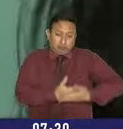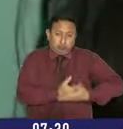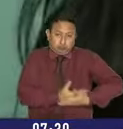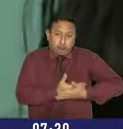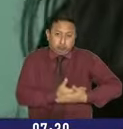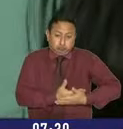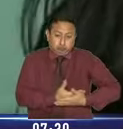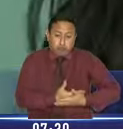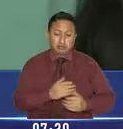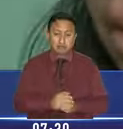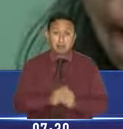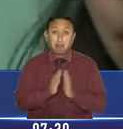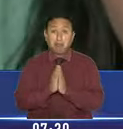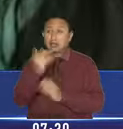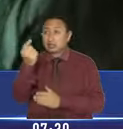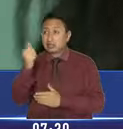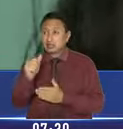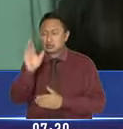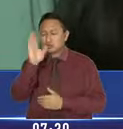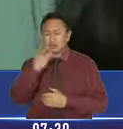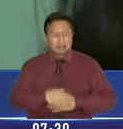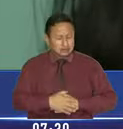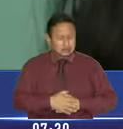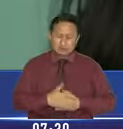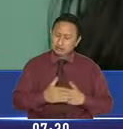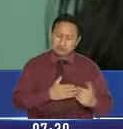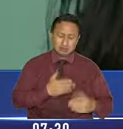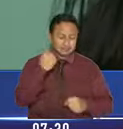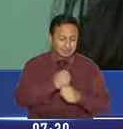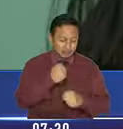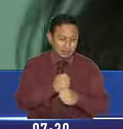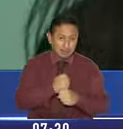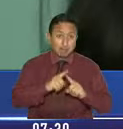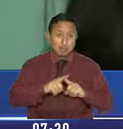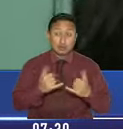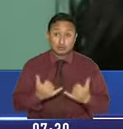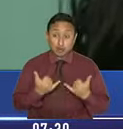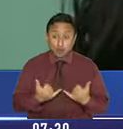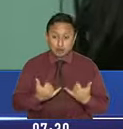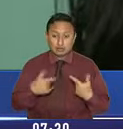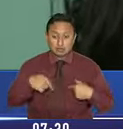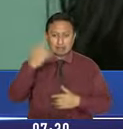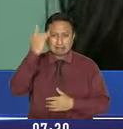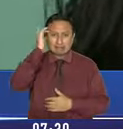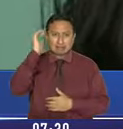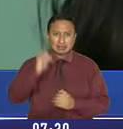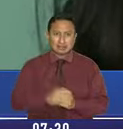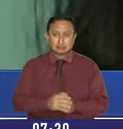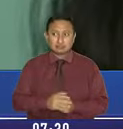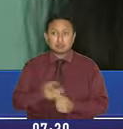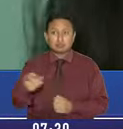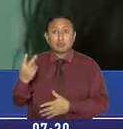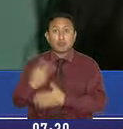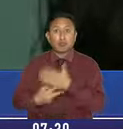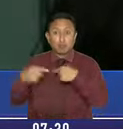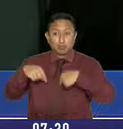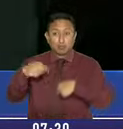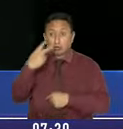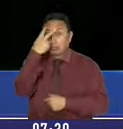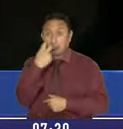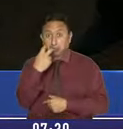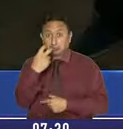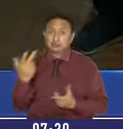nunca. Pero de verdad que es preocupante para nosotros imaginar que nuestro hijo pueda perder su vista. Cualquier granito de arena